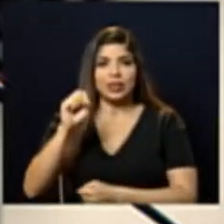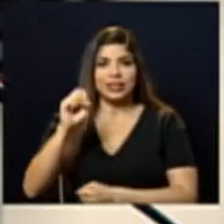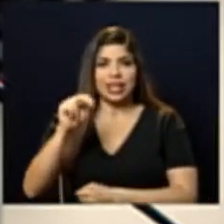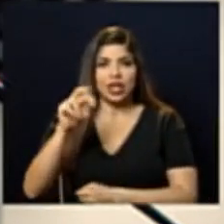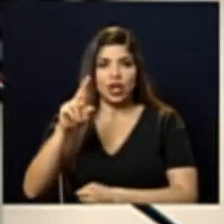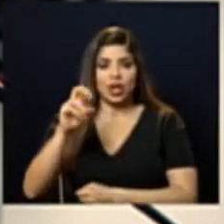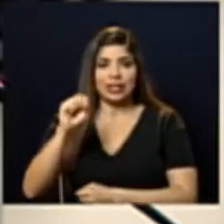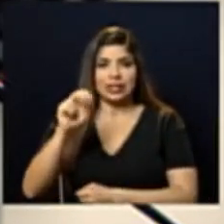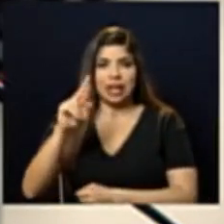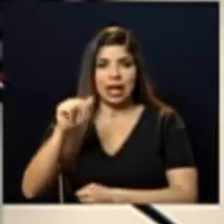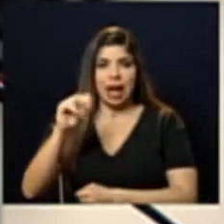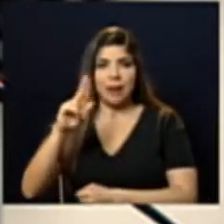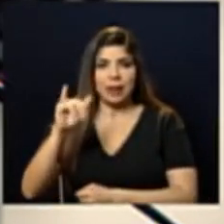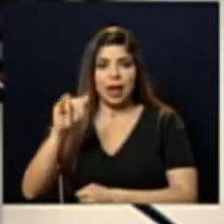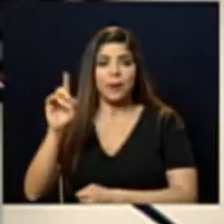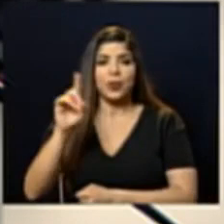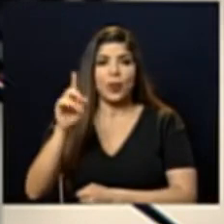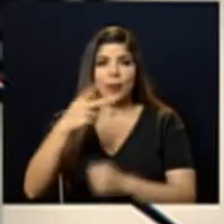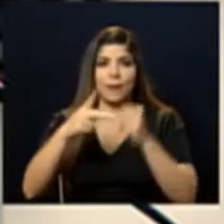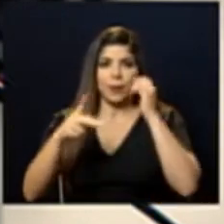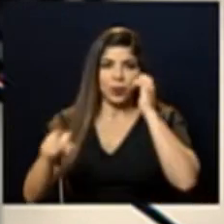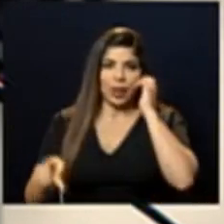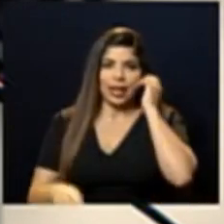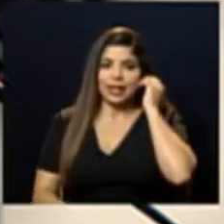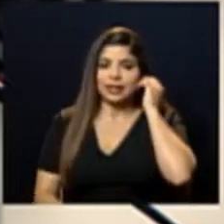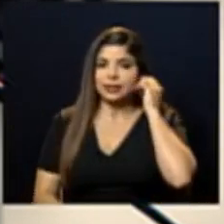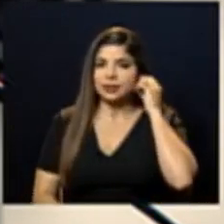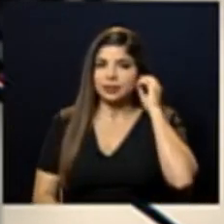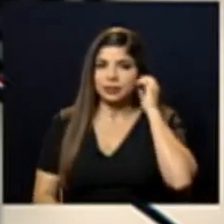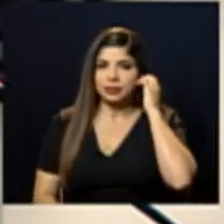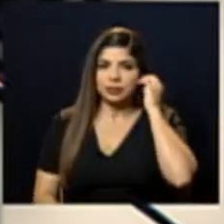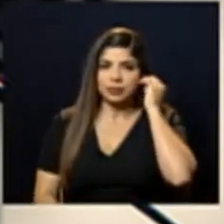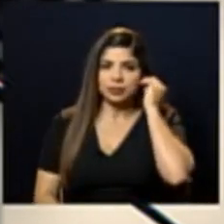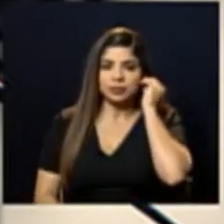Sanabria en Punta Arenas.